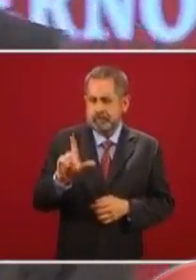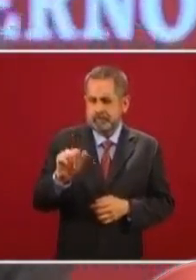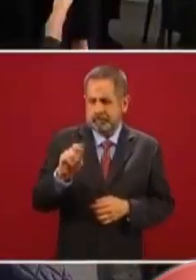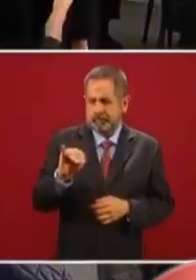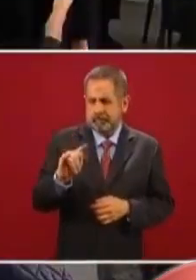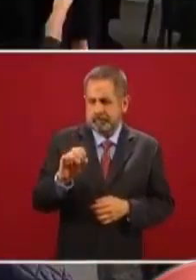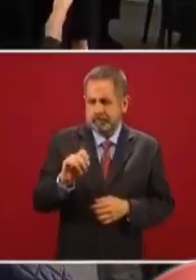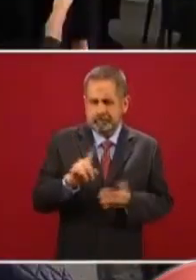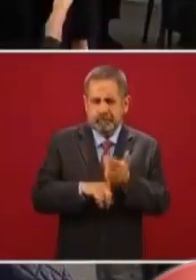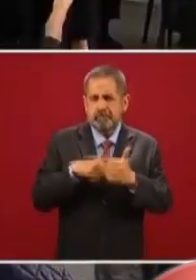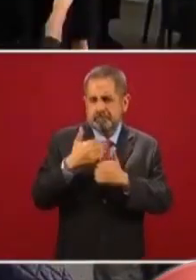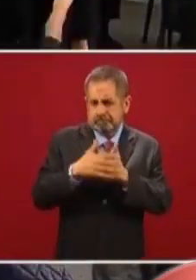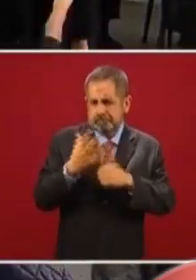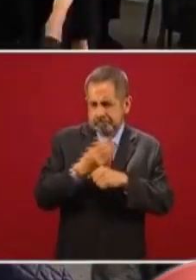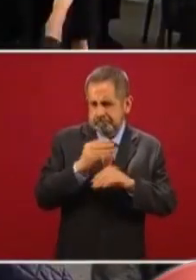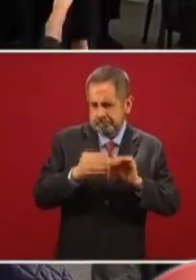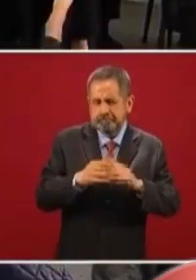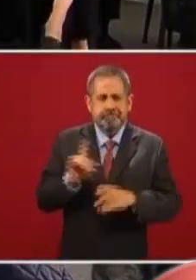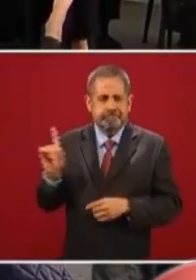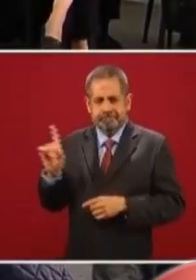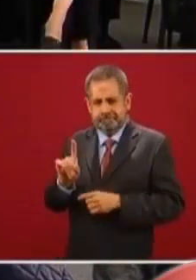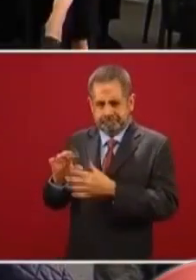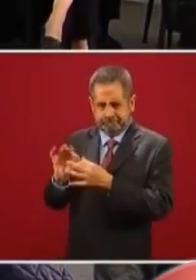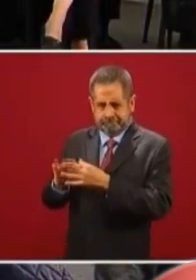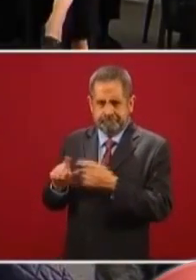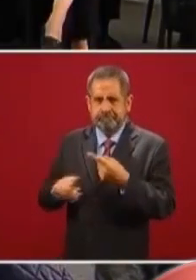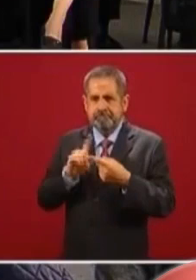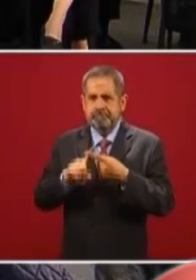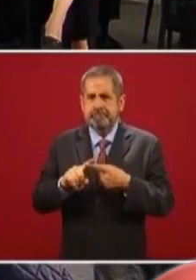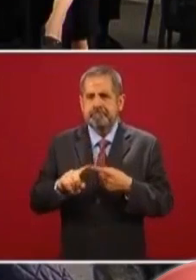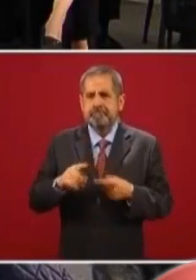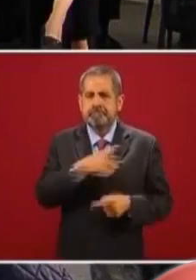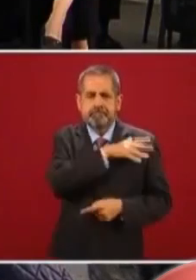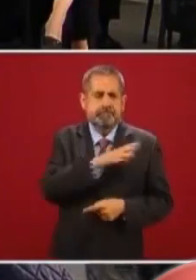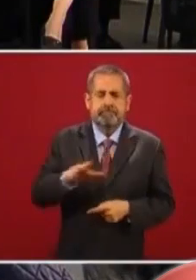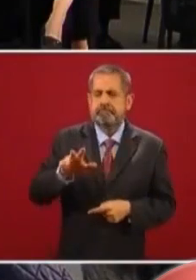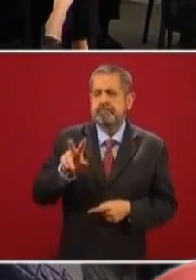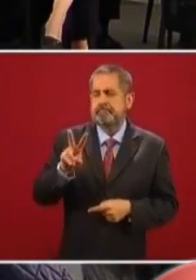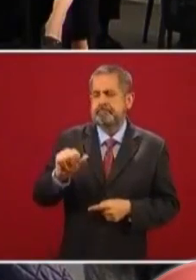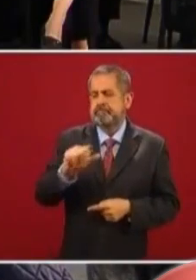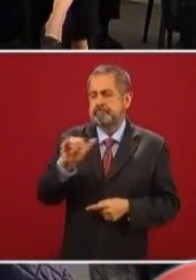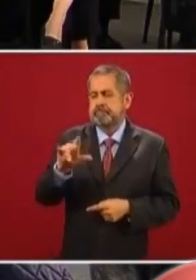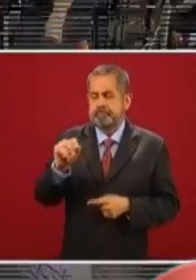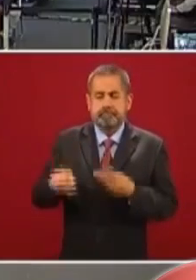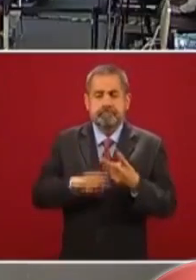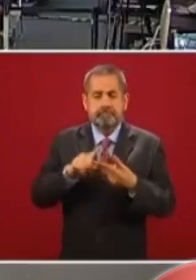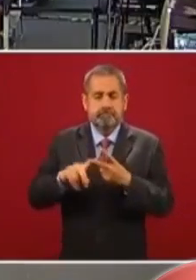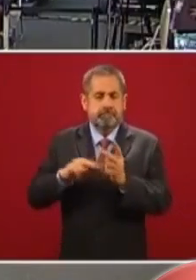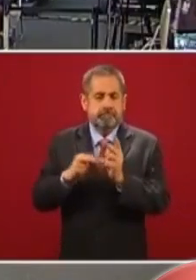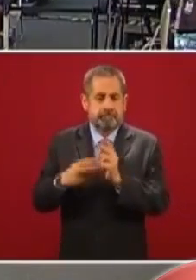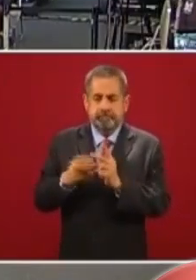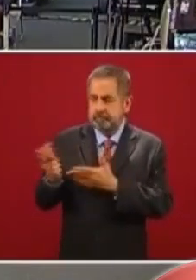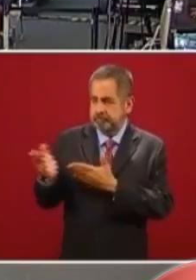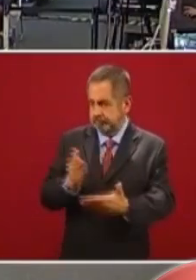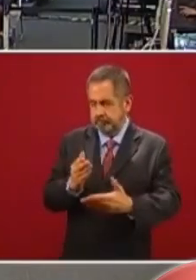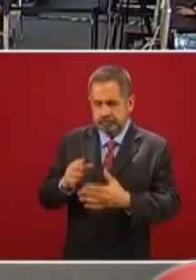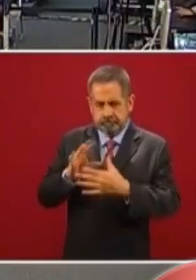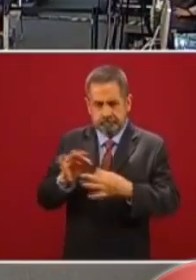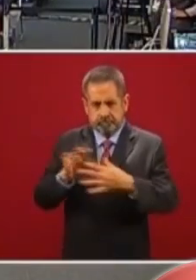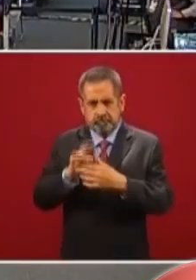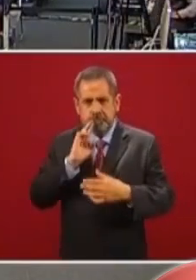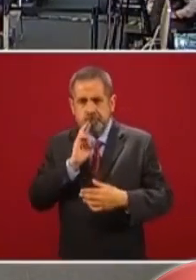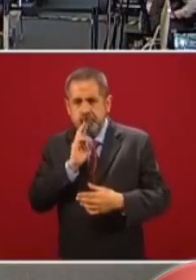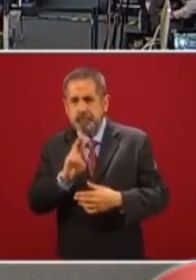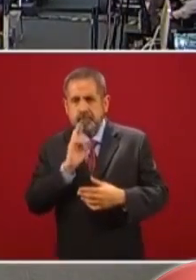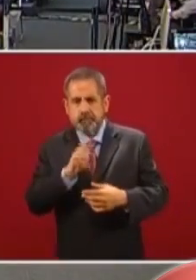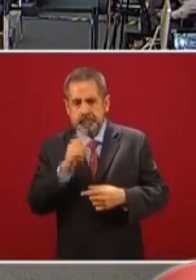Entonces, primero el general Vallejo y luego el ingeniero Cedri, si les parece, para tus